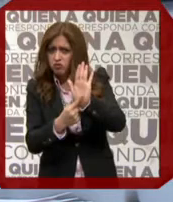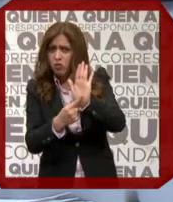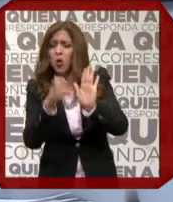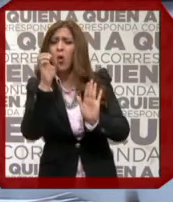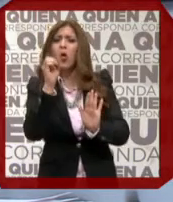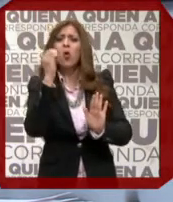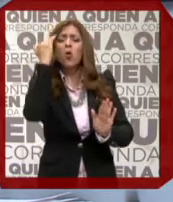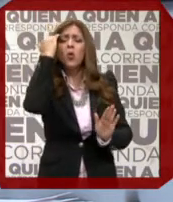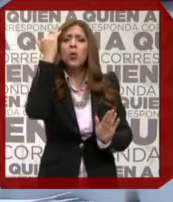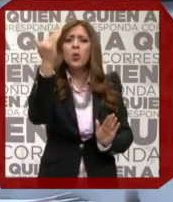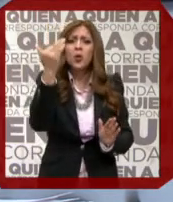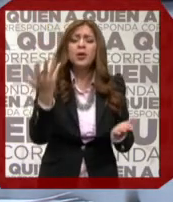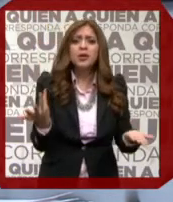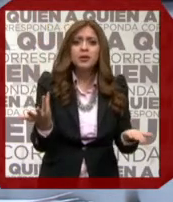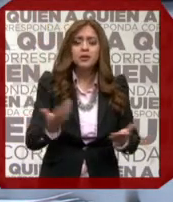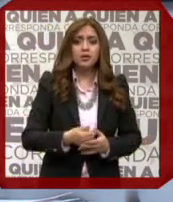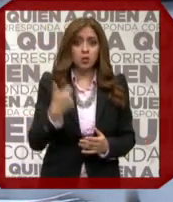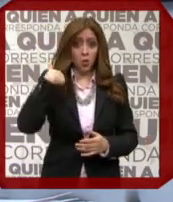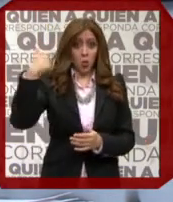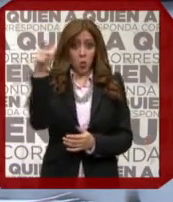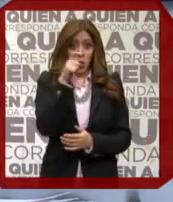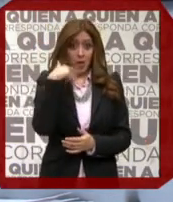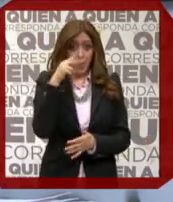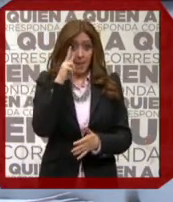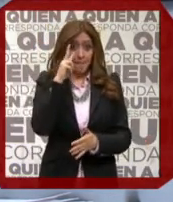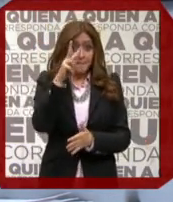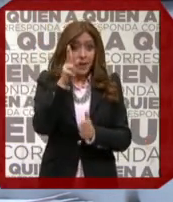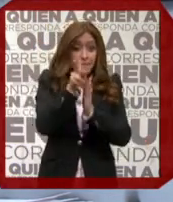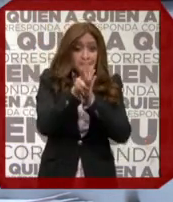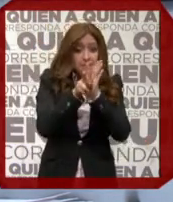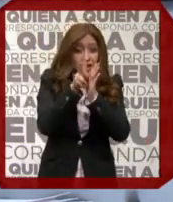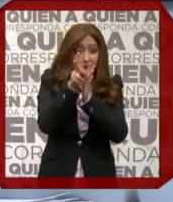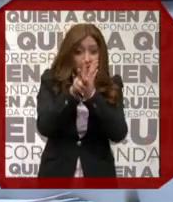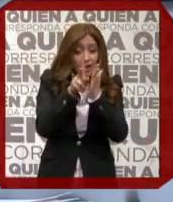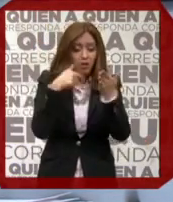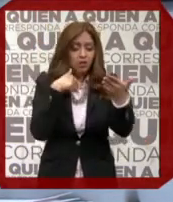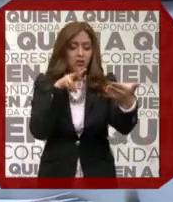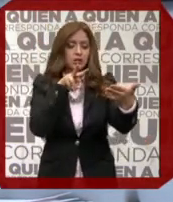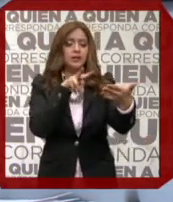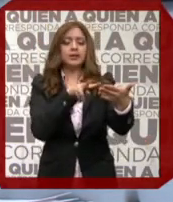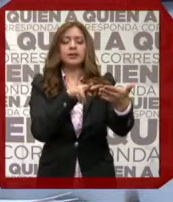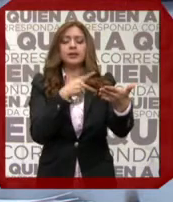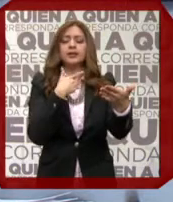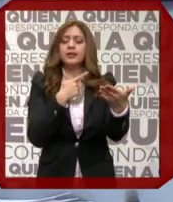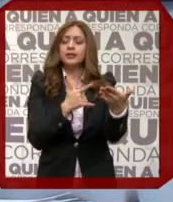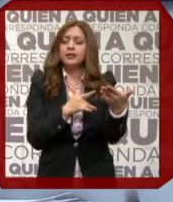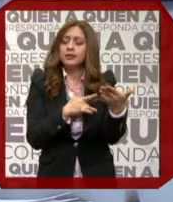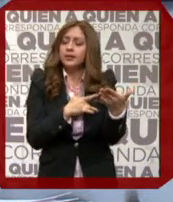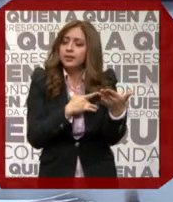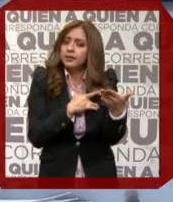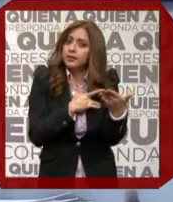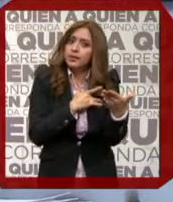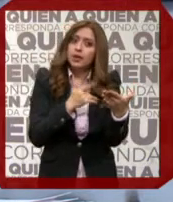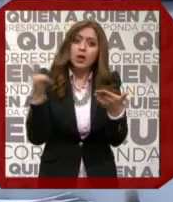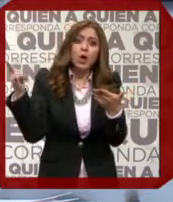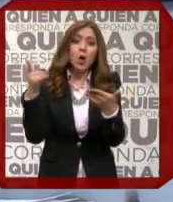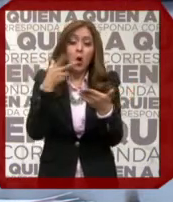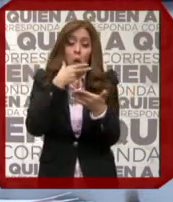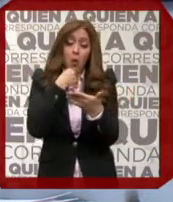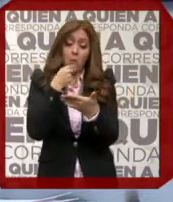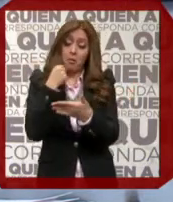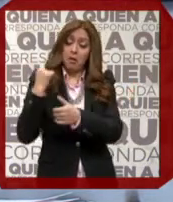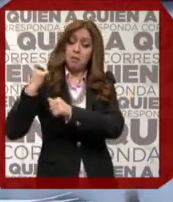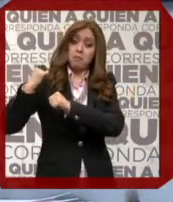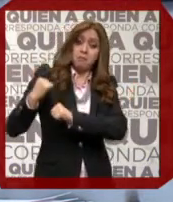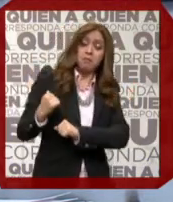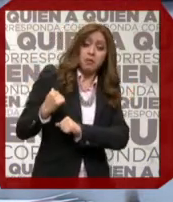subirlo me indignó muchísimo No ni siquiera lo escuché con que lo vea usted y cuando se voltea el encargado de